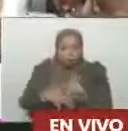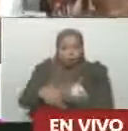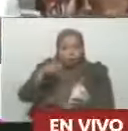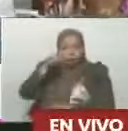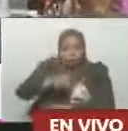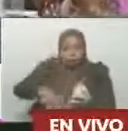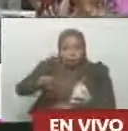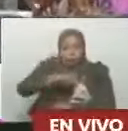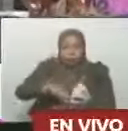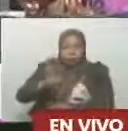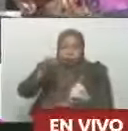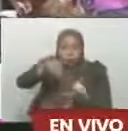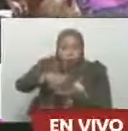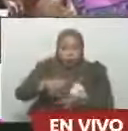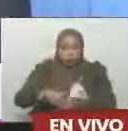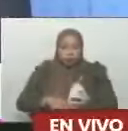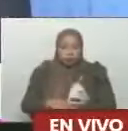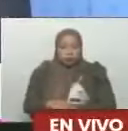Aquí me entregaron.